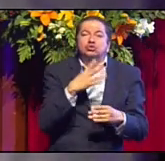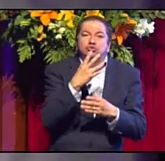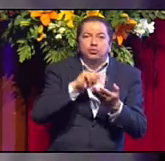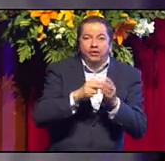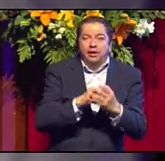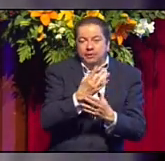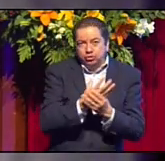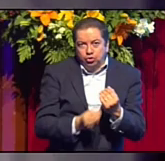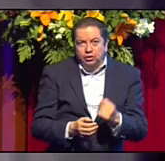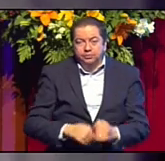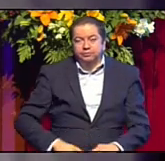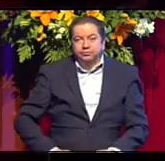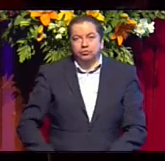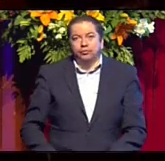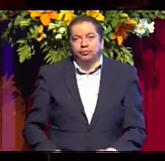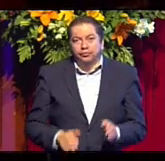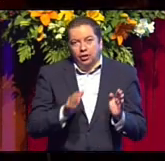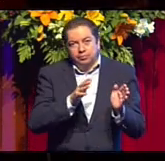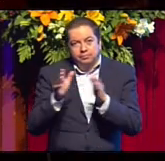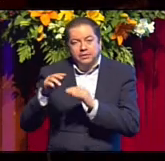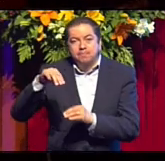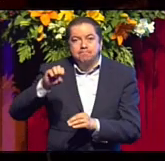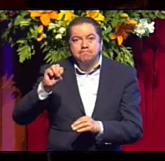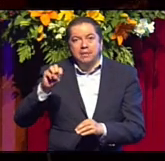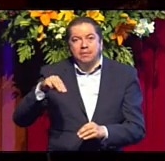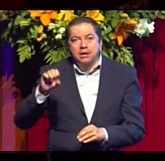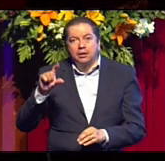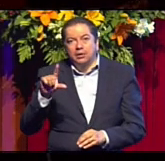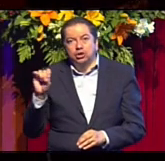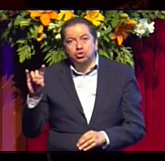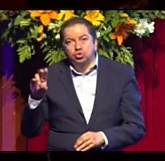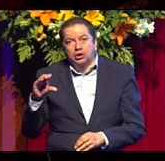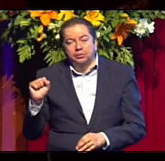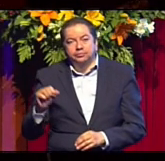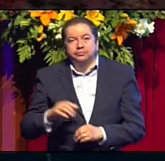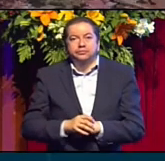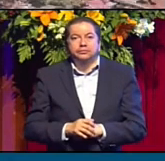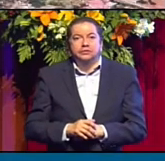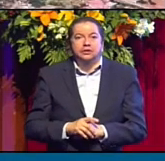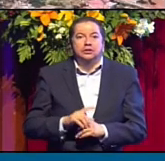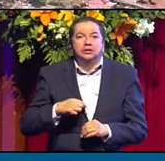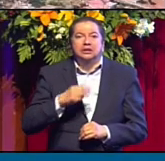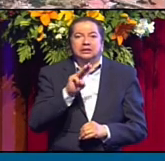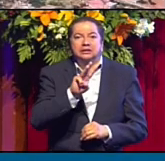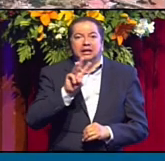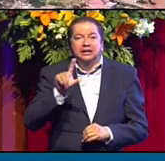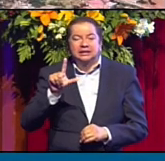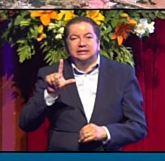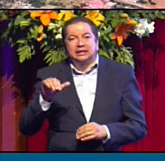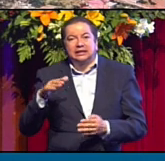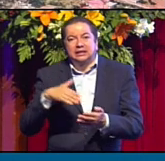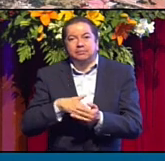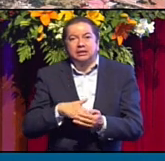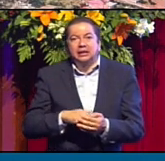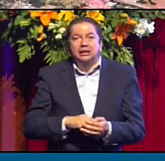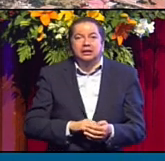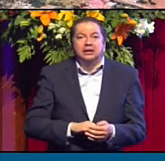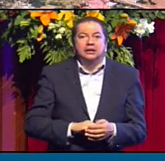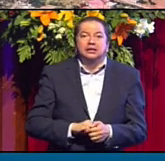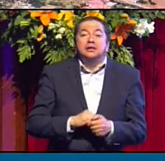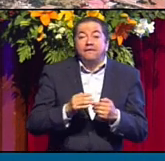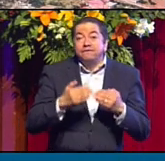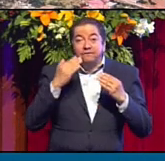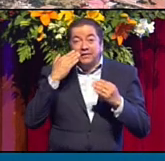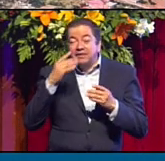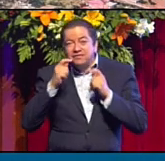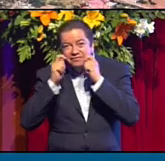Sigamos rapidito. Mamayuca, llegamos a los temas importantes, pero tengo que apurarme. 37.398 visitas. Por Dios,